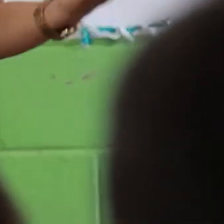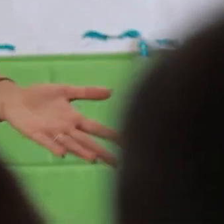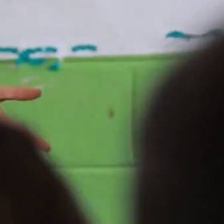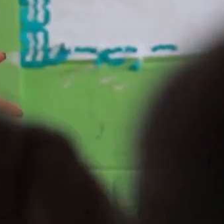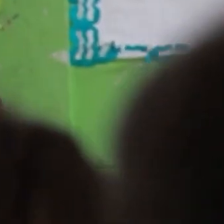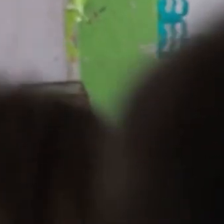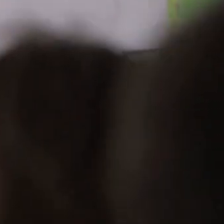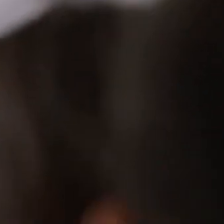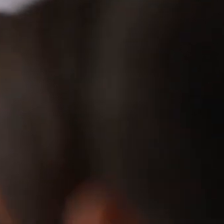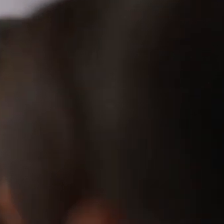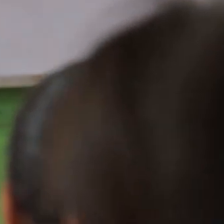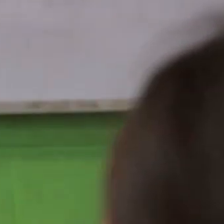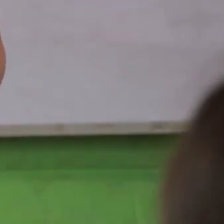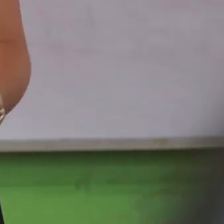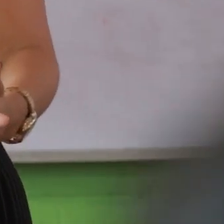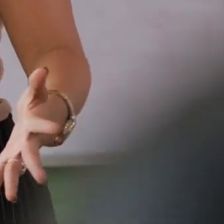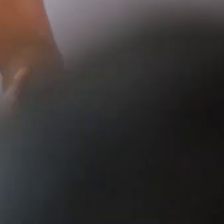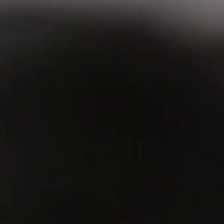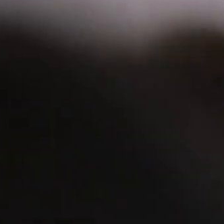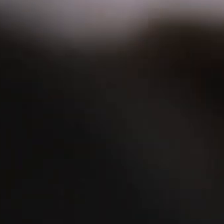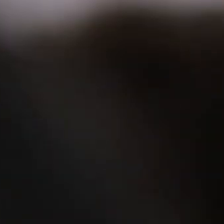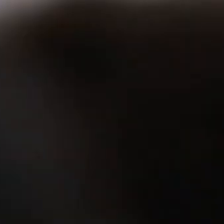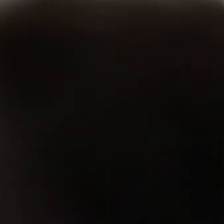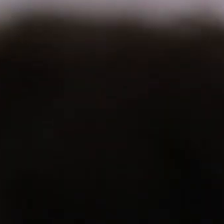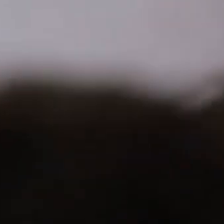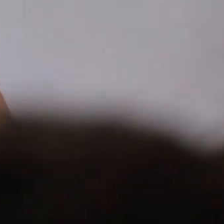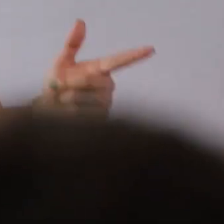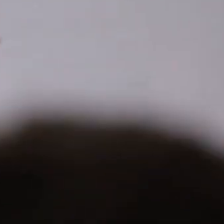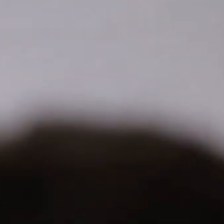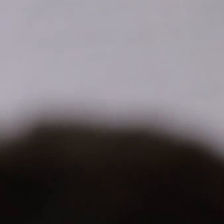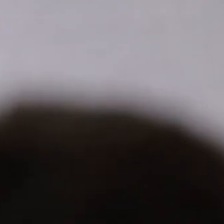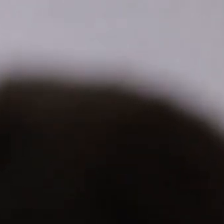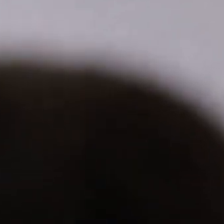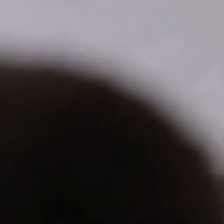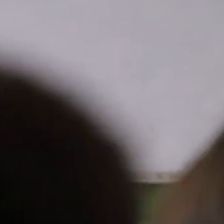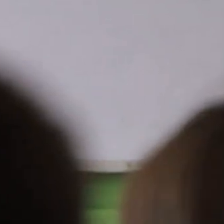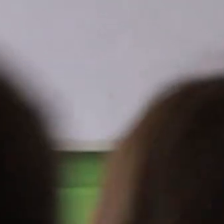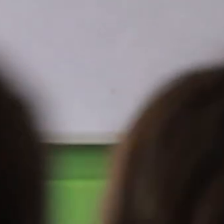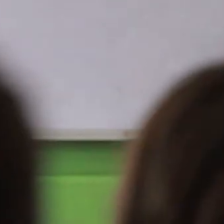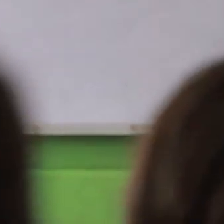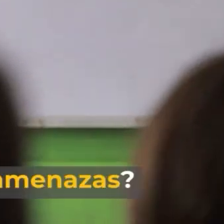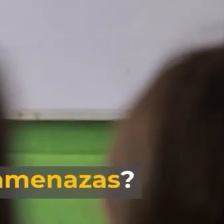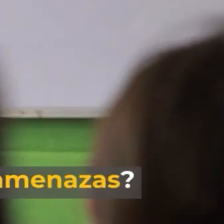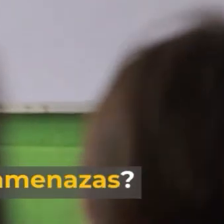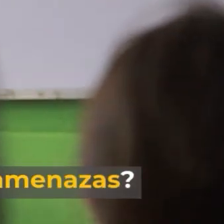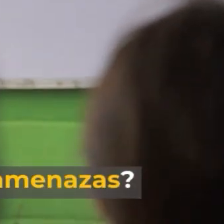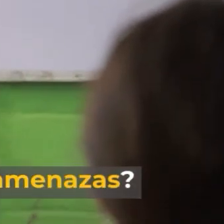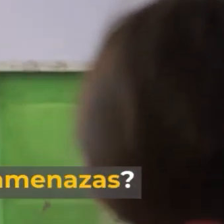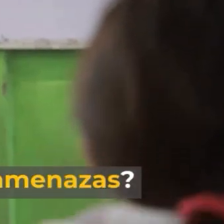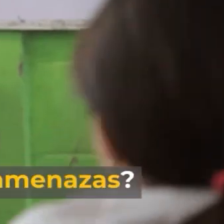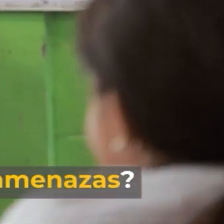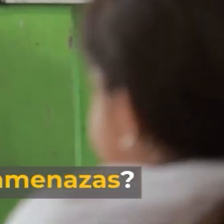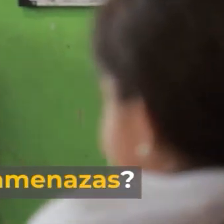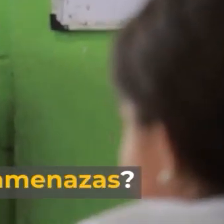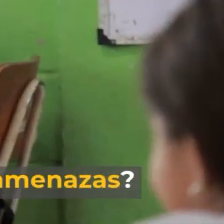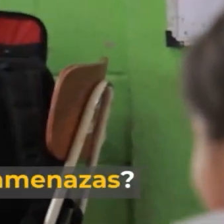Buenos días, niños y niñas. Buenos días, maestra. ¿Hicieron la tarea? Sí. A ver, Pedrito, ¿cómo